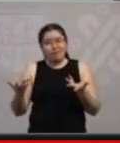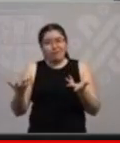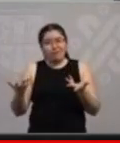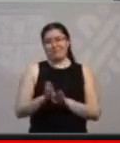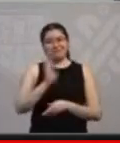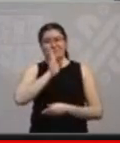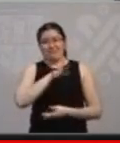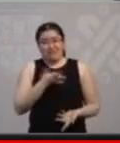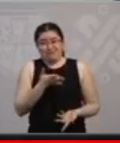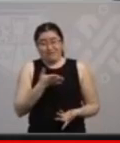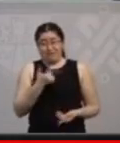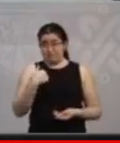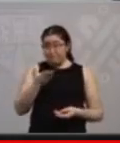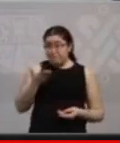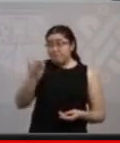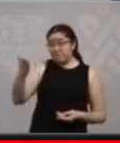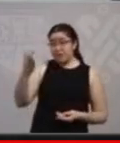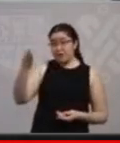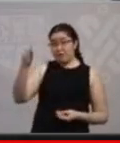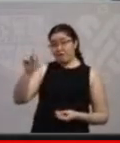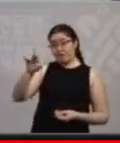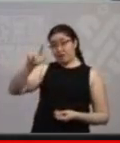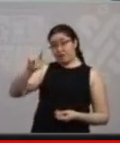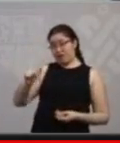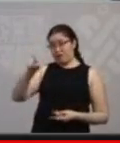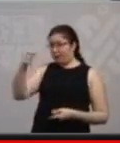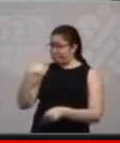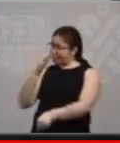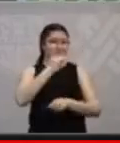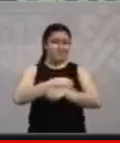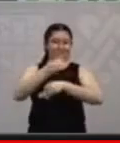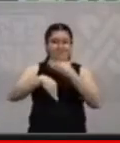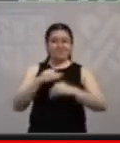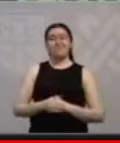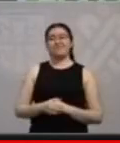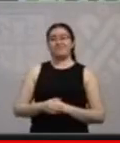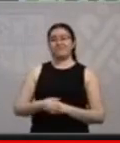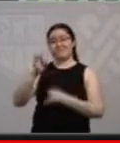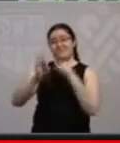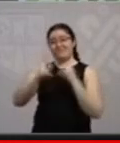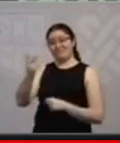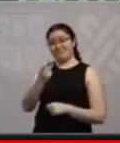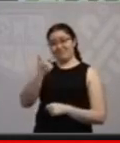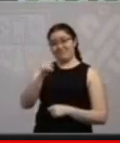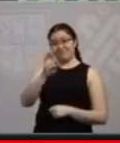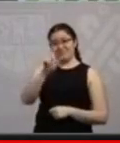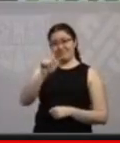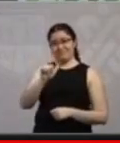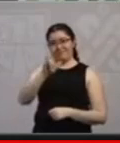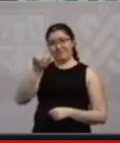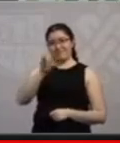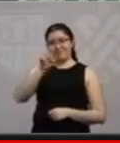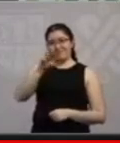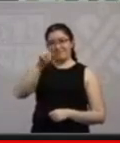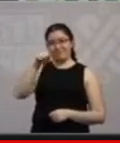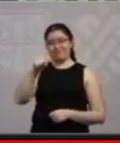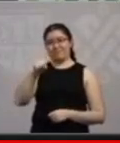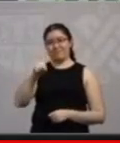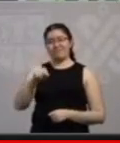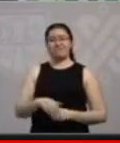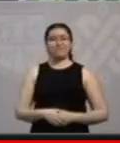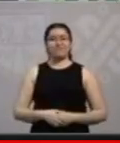Entonces, yo sí le pido a la Fiscalía que llegue a las últimas consecuencias. Última pregunta de Gabriela Jiménez, de Canal 11.